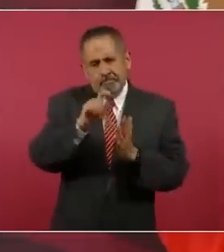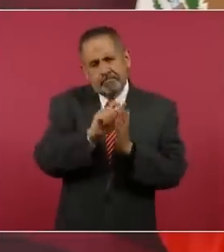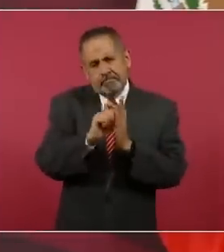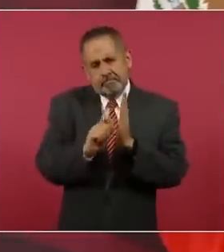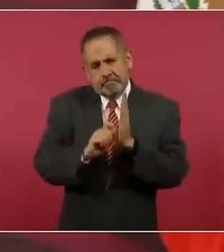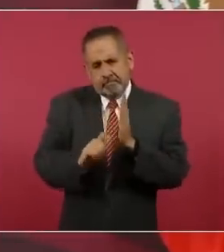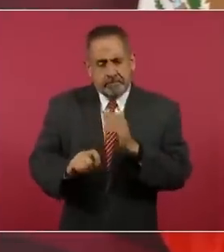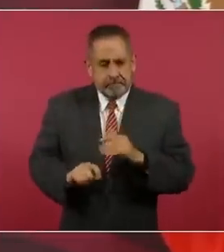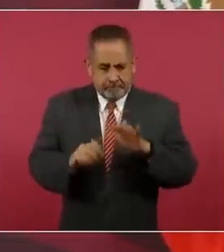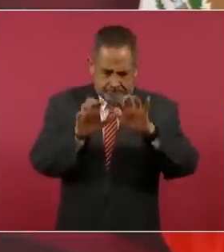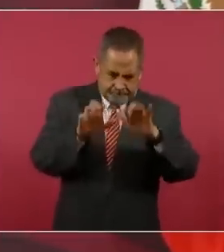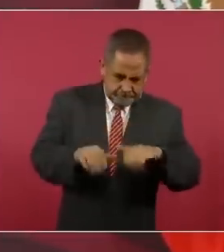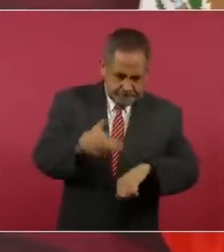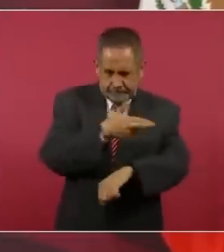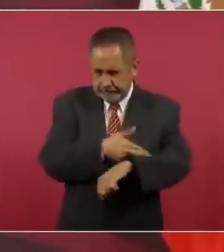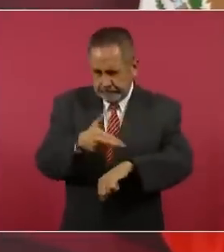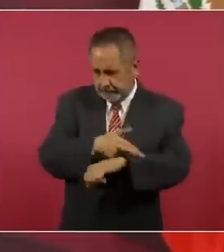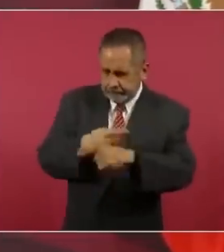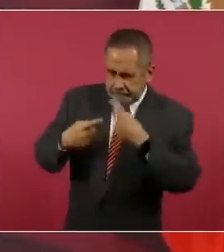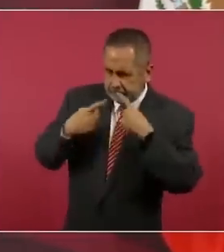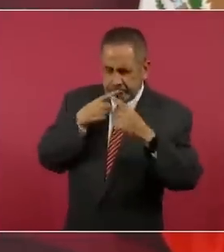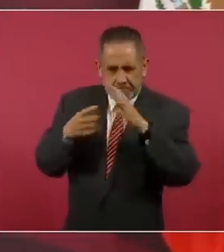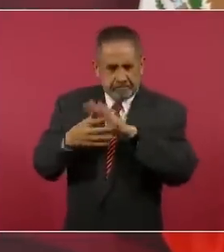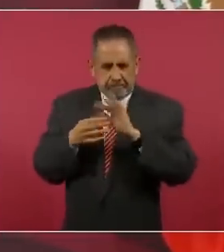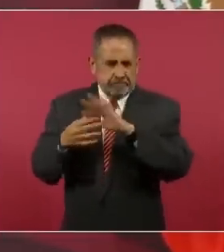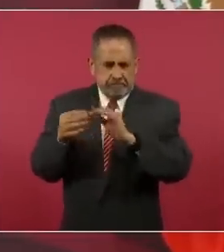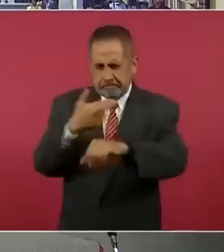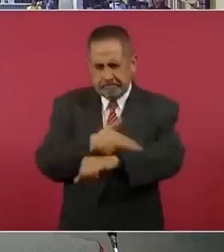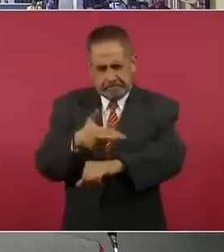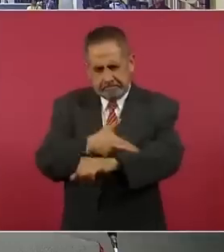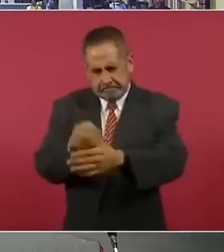Se llena un trámite, se hace un trámite,